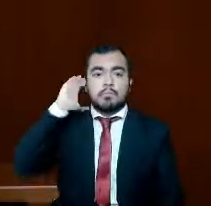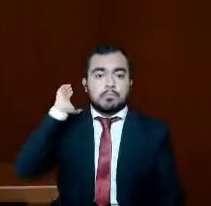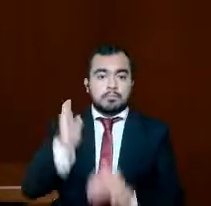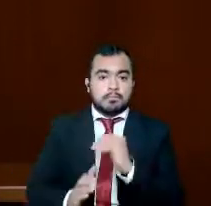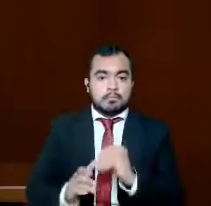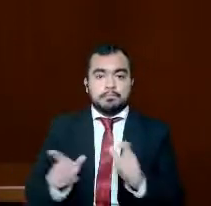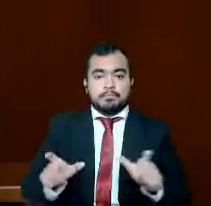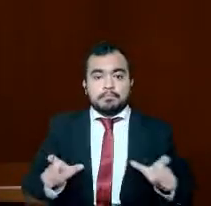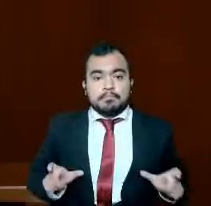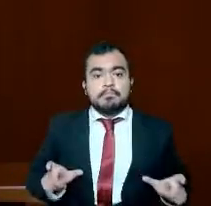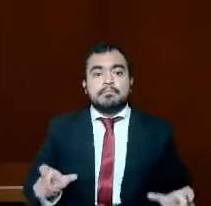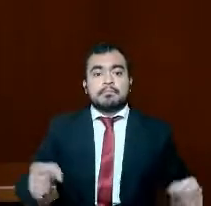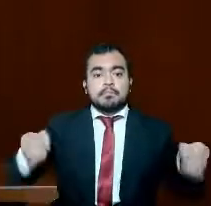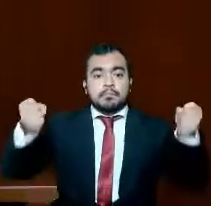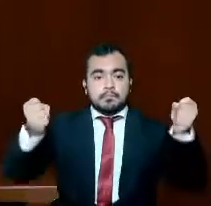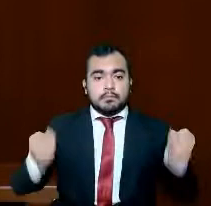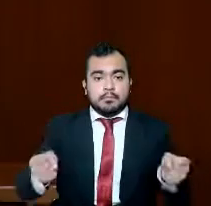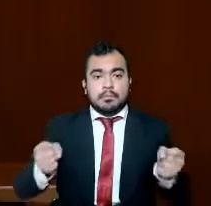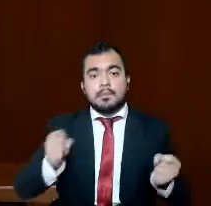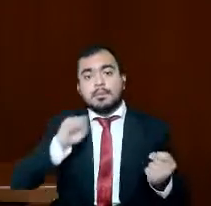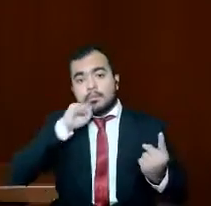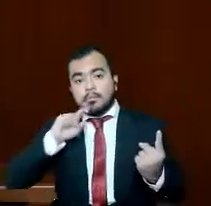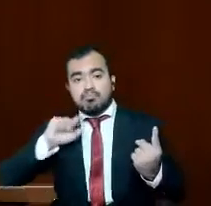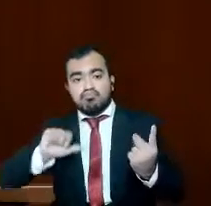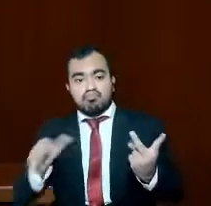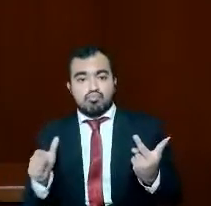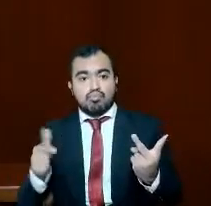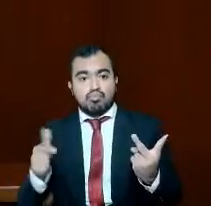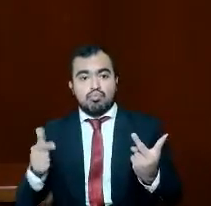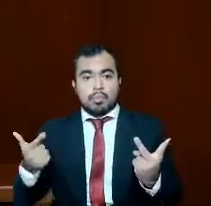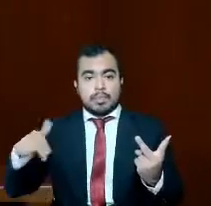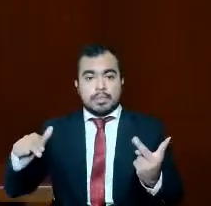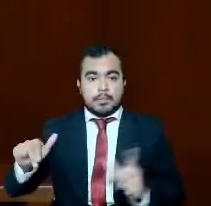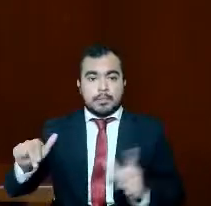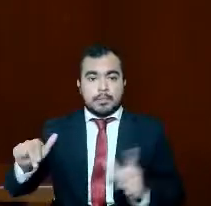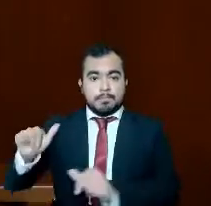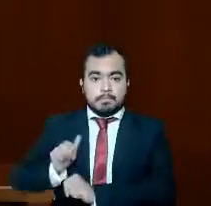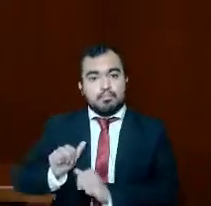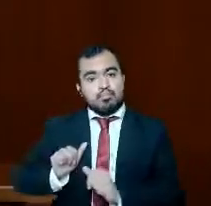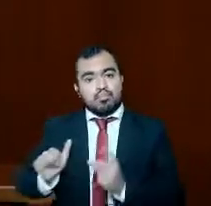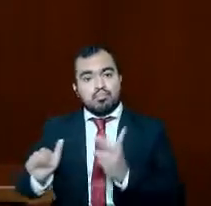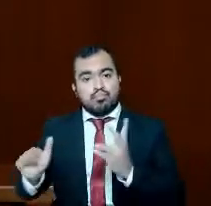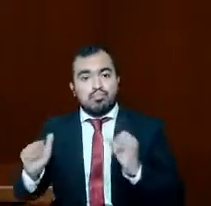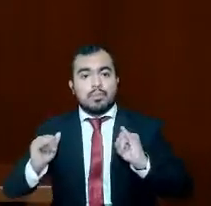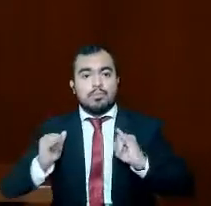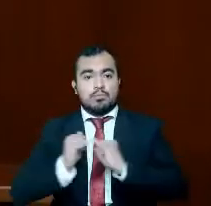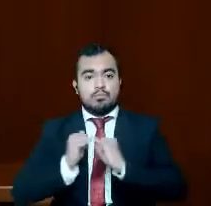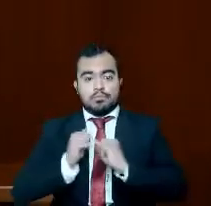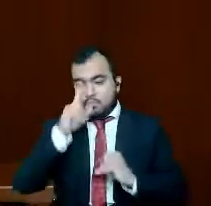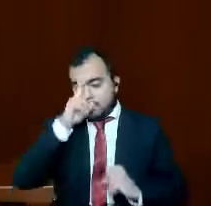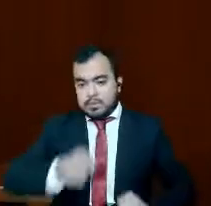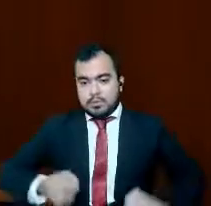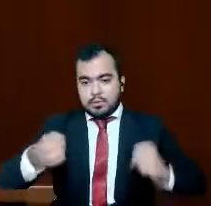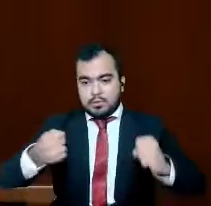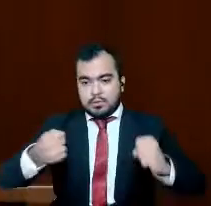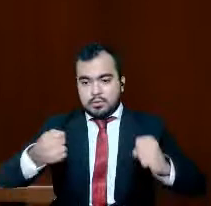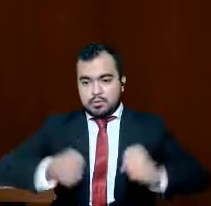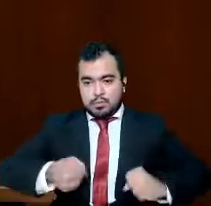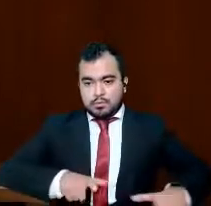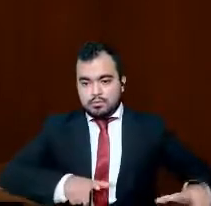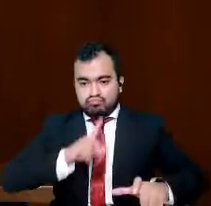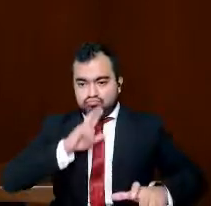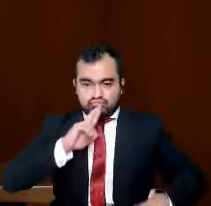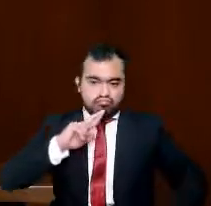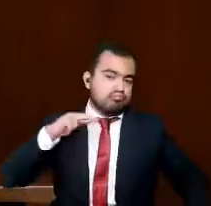seguridad pública y la Guardia Nacional y las demás instituciones de seguridad pública asuman a la plenitud las